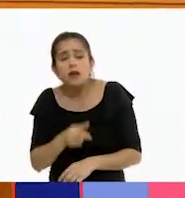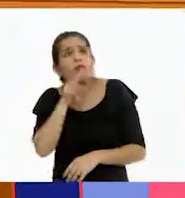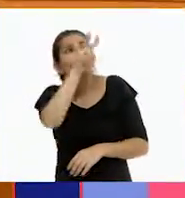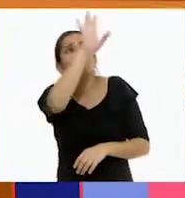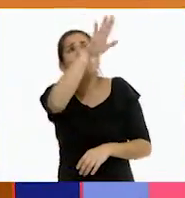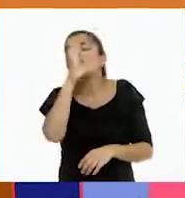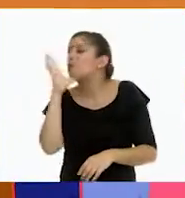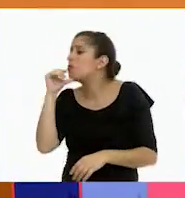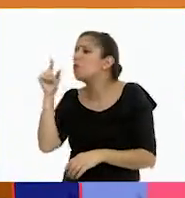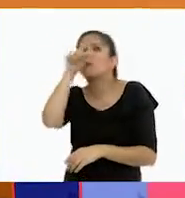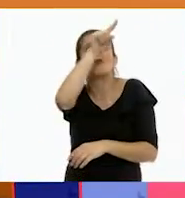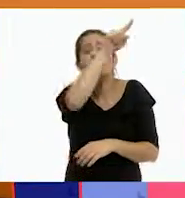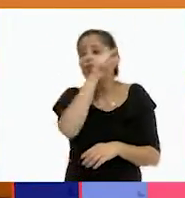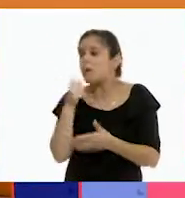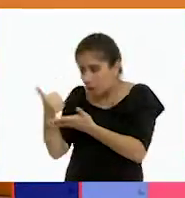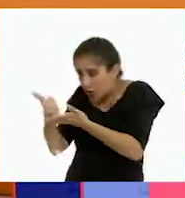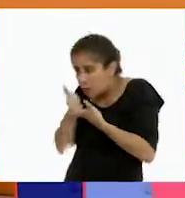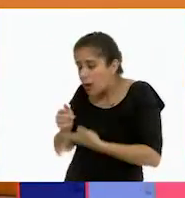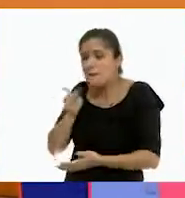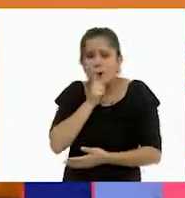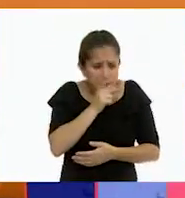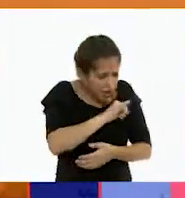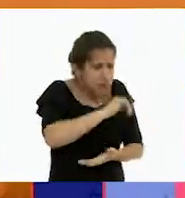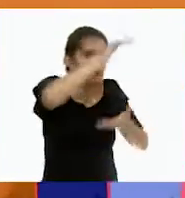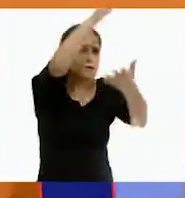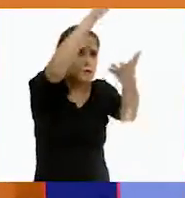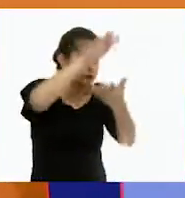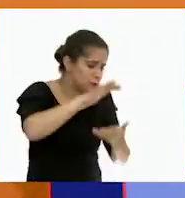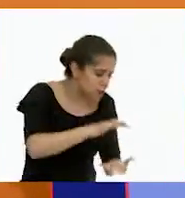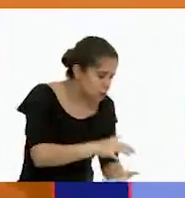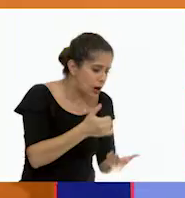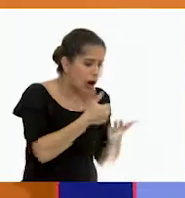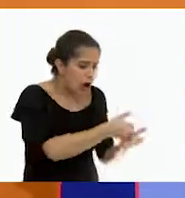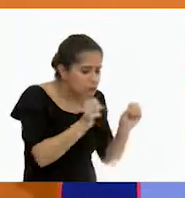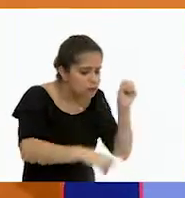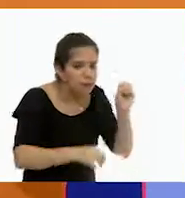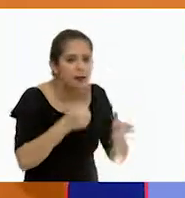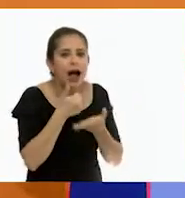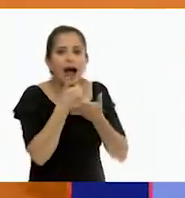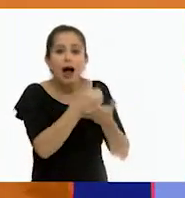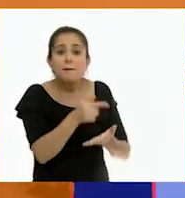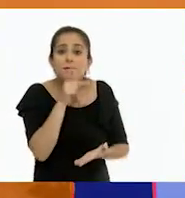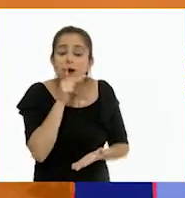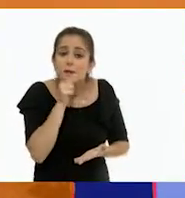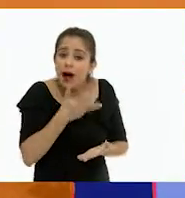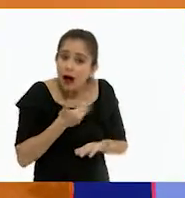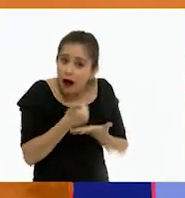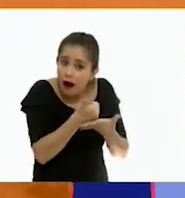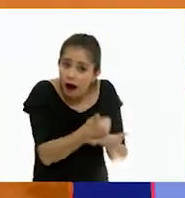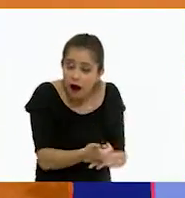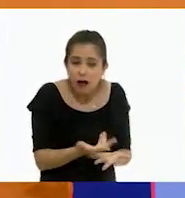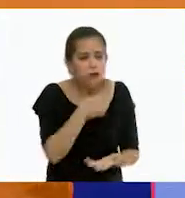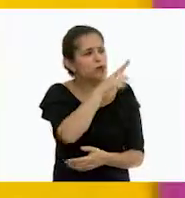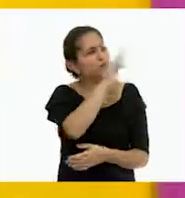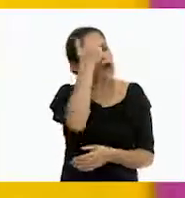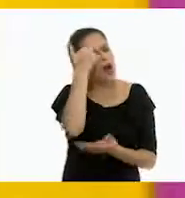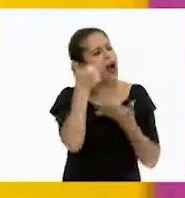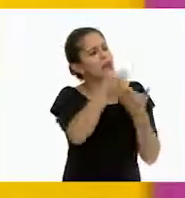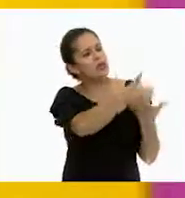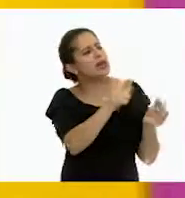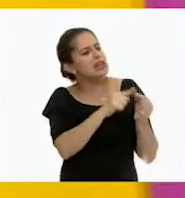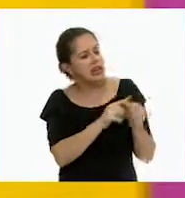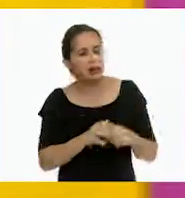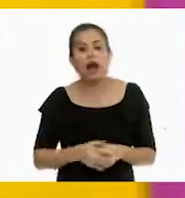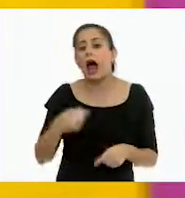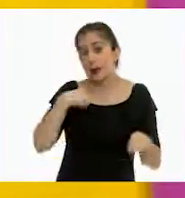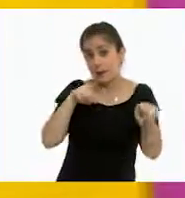tiempo para ayudarla. O tú, ¿de quién te acuerdas así que puedas platicarnos? Pues de mi